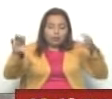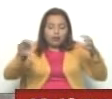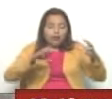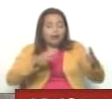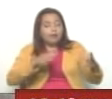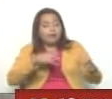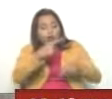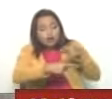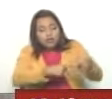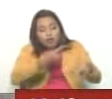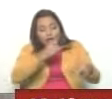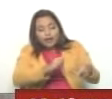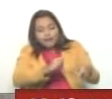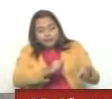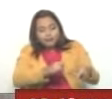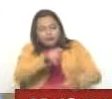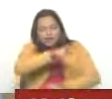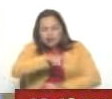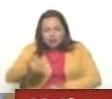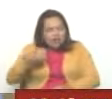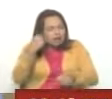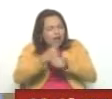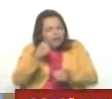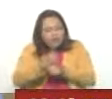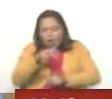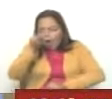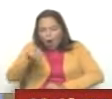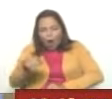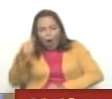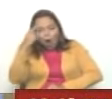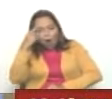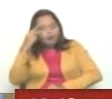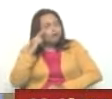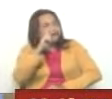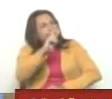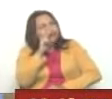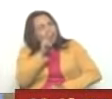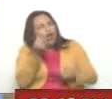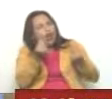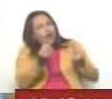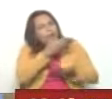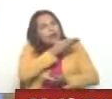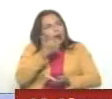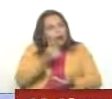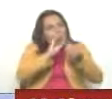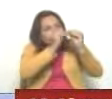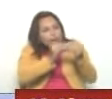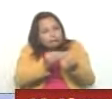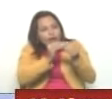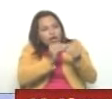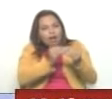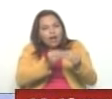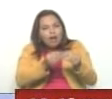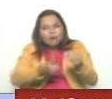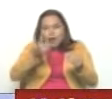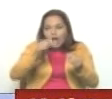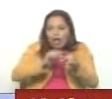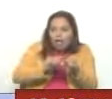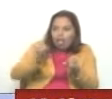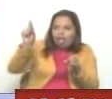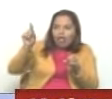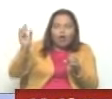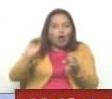hace que tengamos personal constantemente en campo viendo cómo mejora, si pones potencia, si cambias la